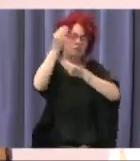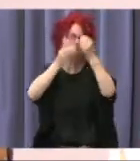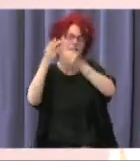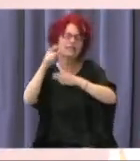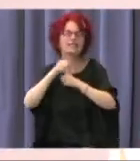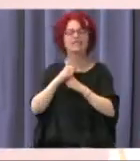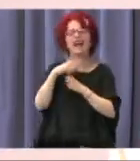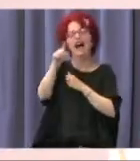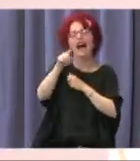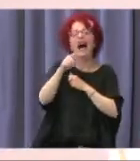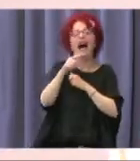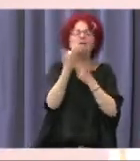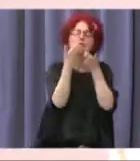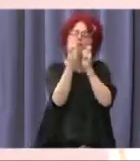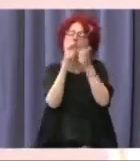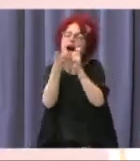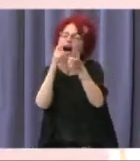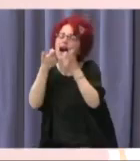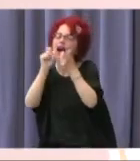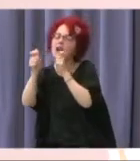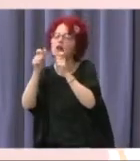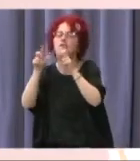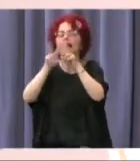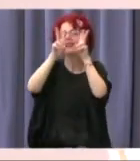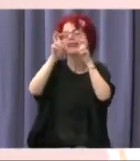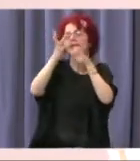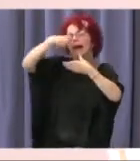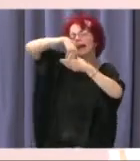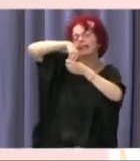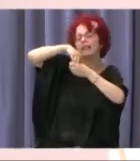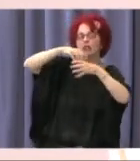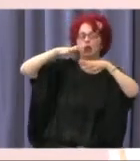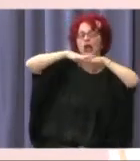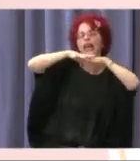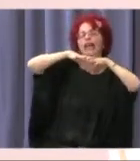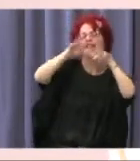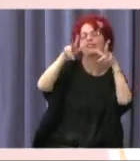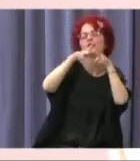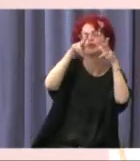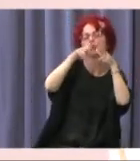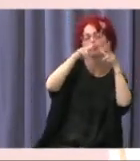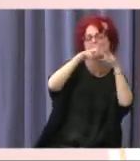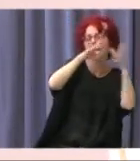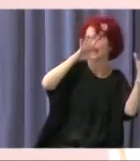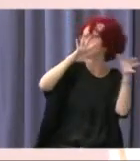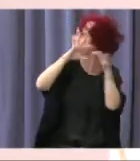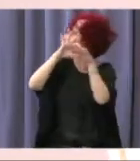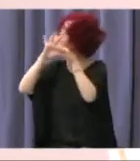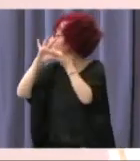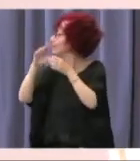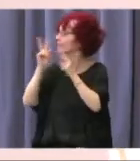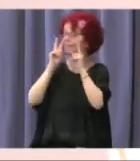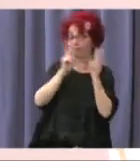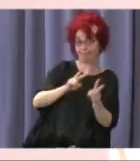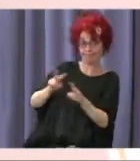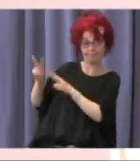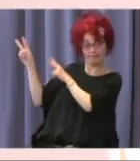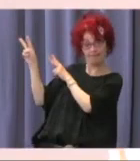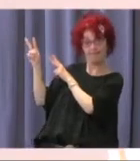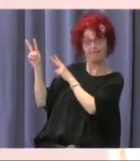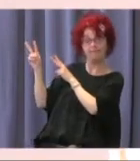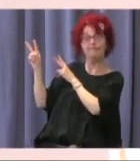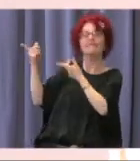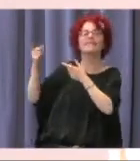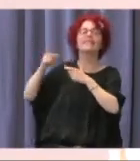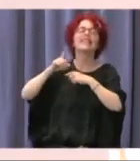redes sociales en paralelo. Mira que dos fotos, Justin es sexy, pero Demi